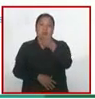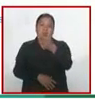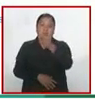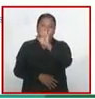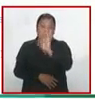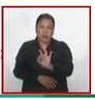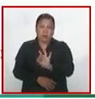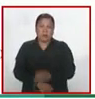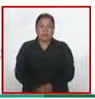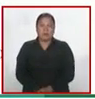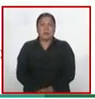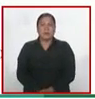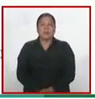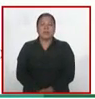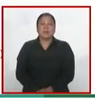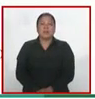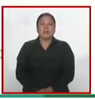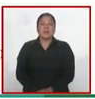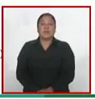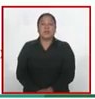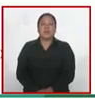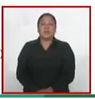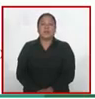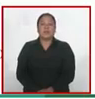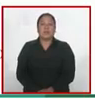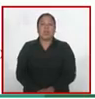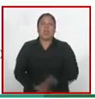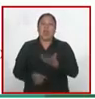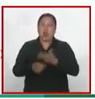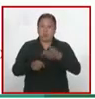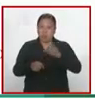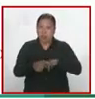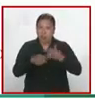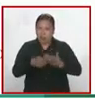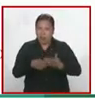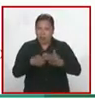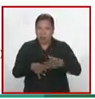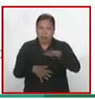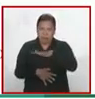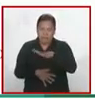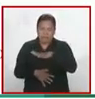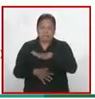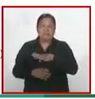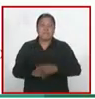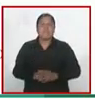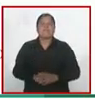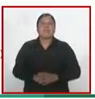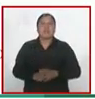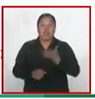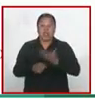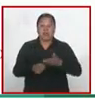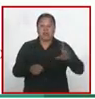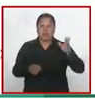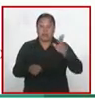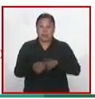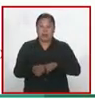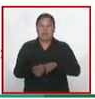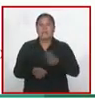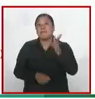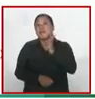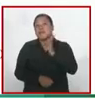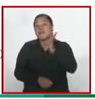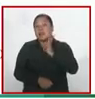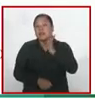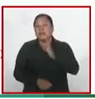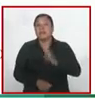ciento en relación a la ocupación hospitalaria tenemos que el hospital de pemex